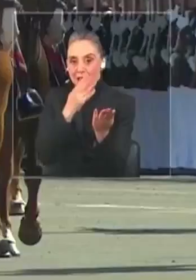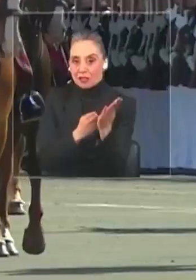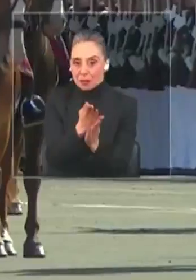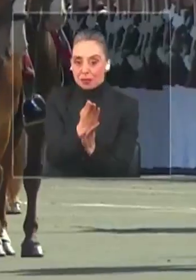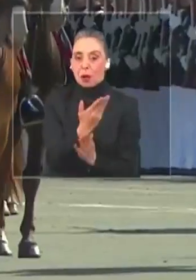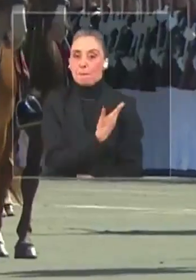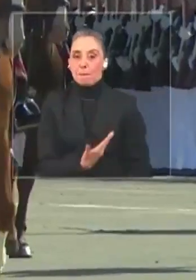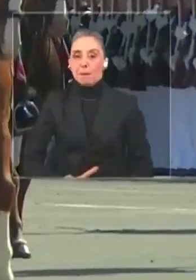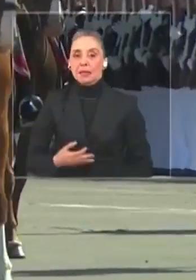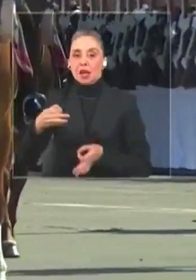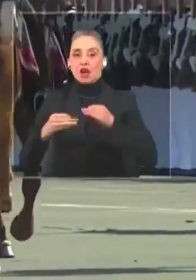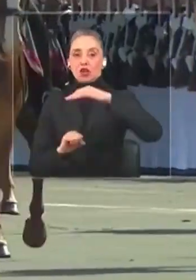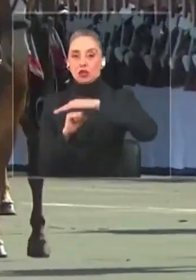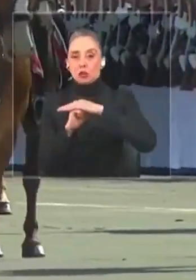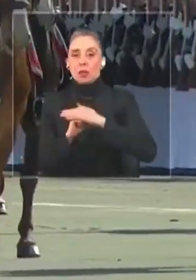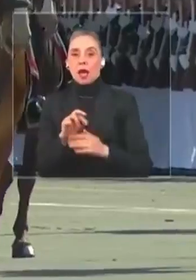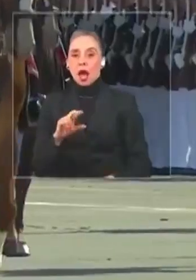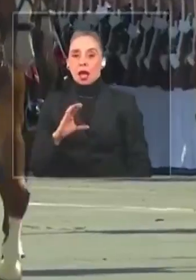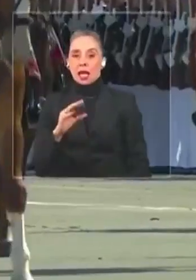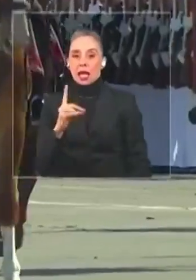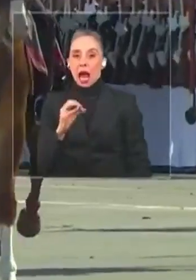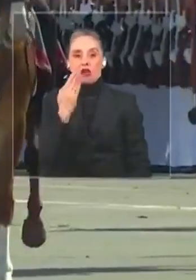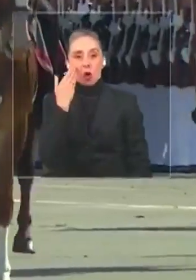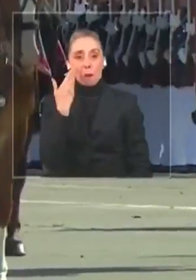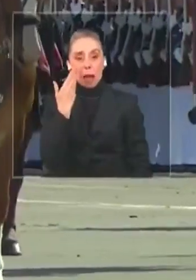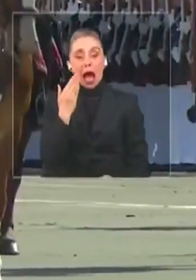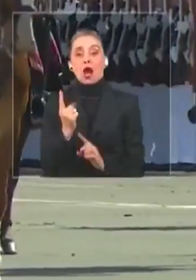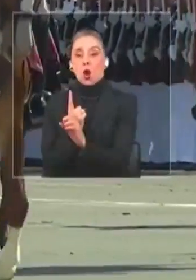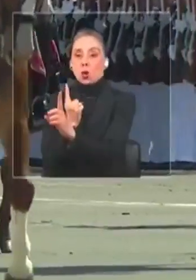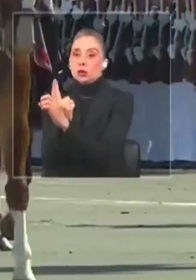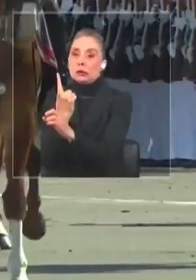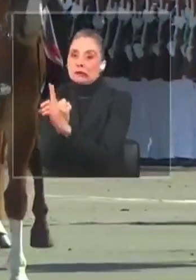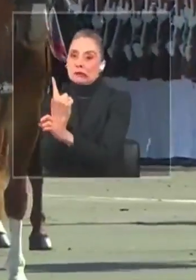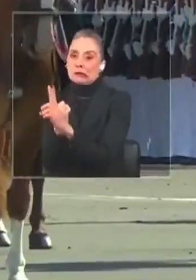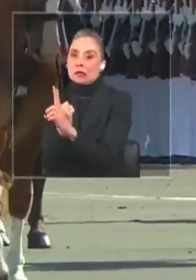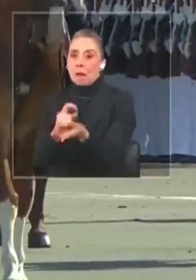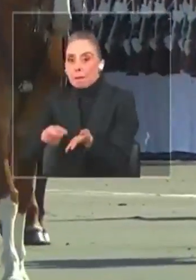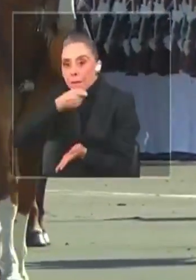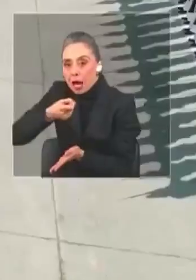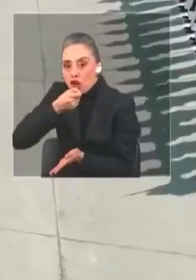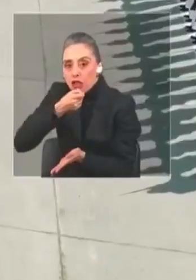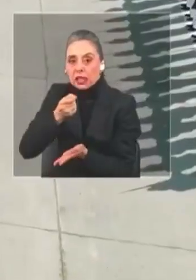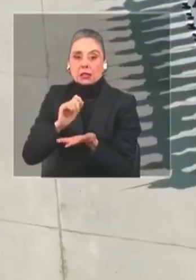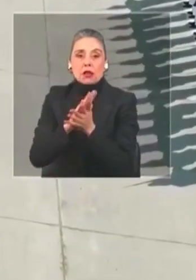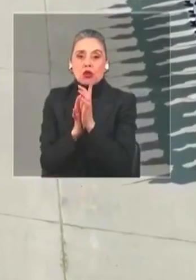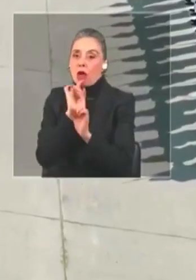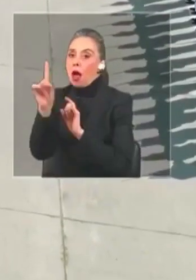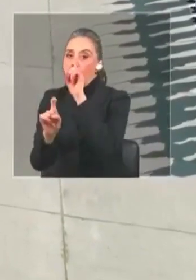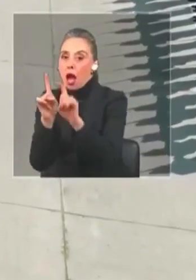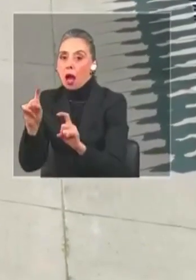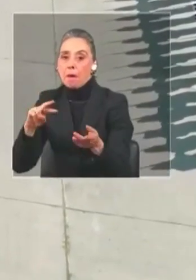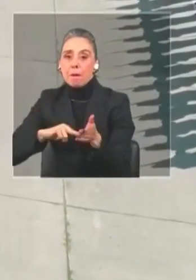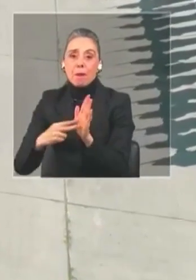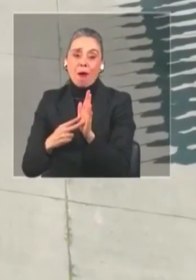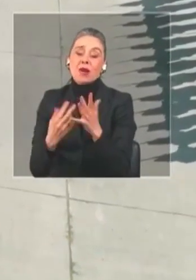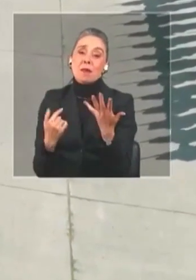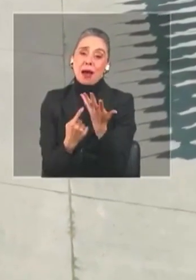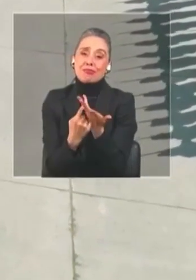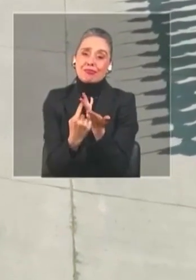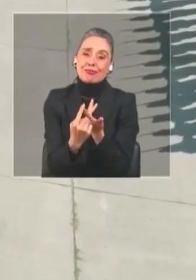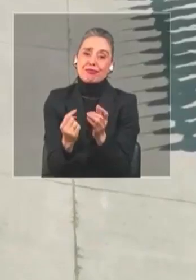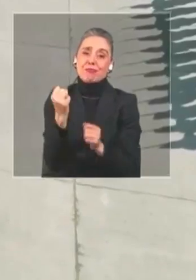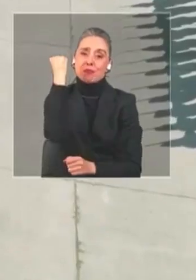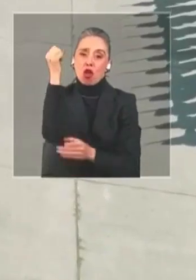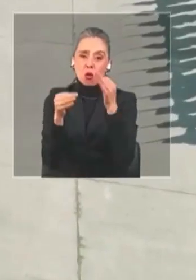Suprema, Ricardo Blanco, que ha estado bien asediado por los medios de comunicación, por todos los problemas que está teniendo el Poder Judicial, por